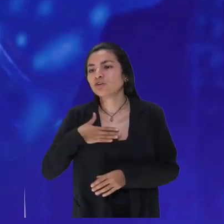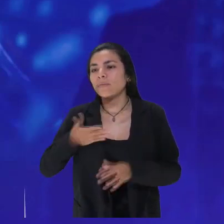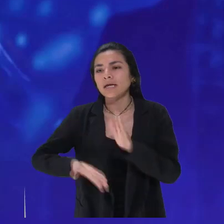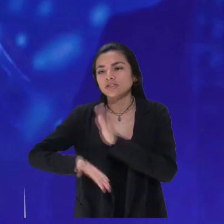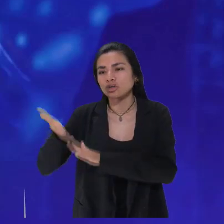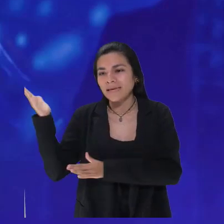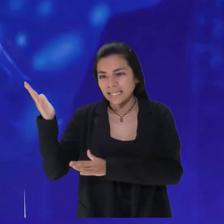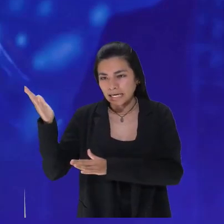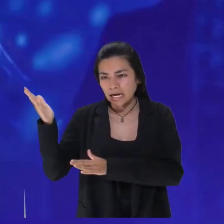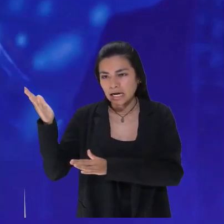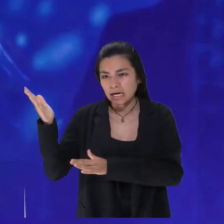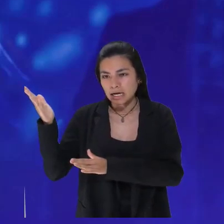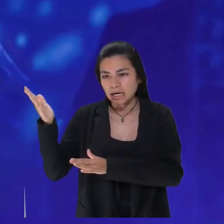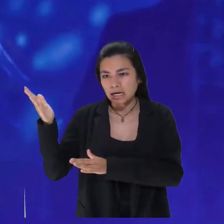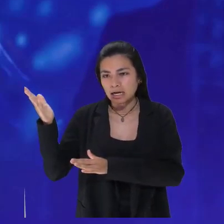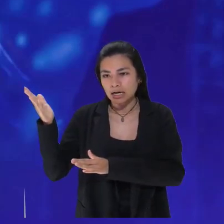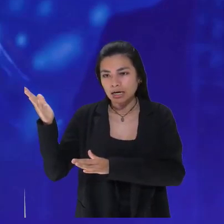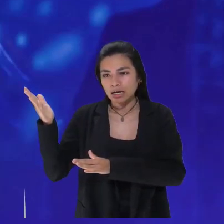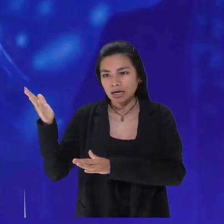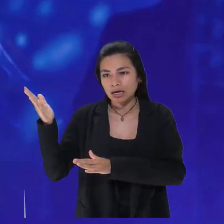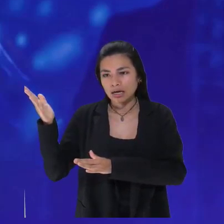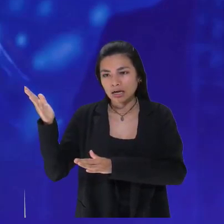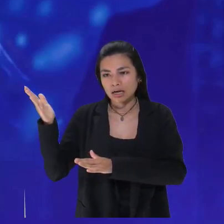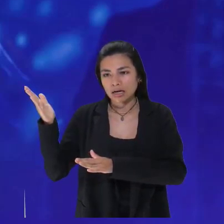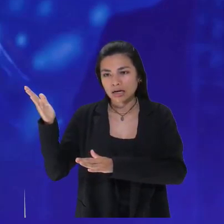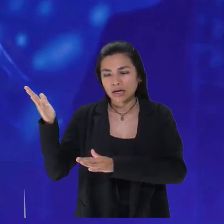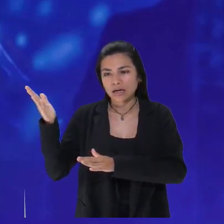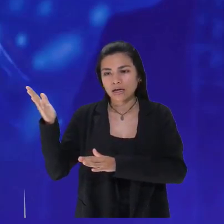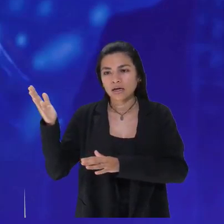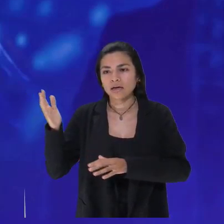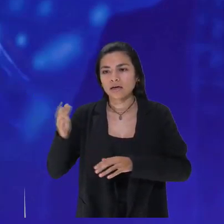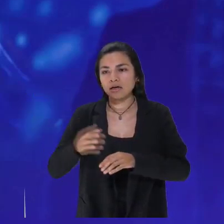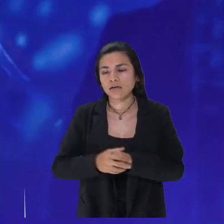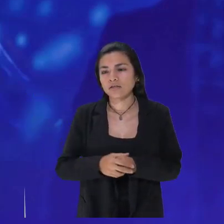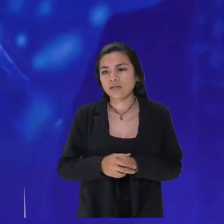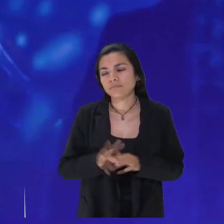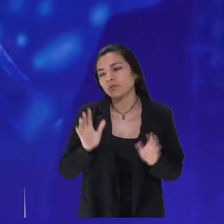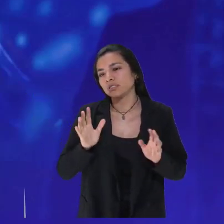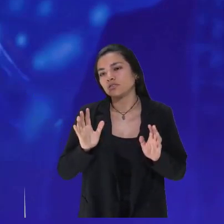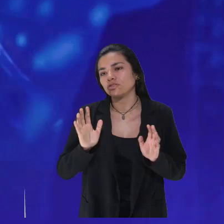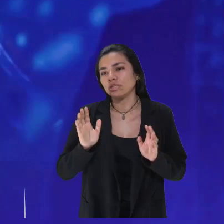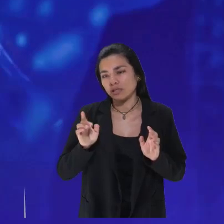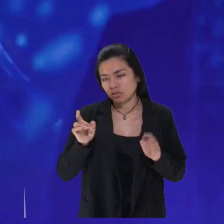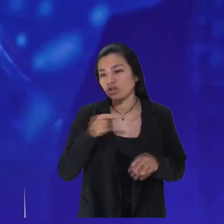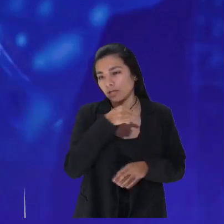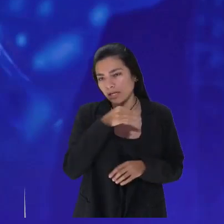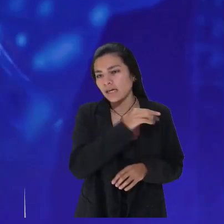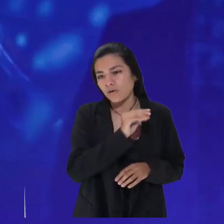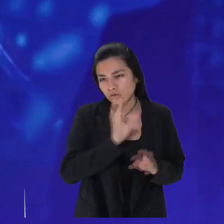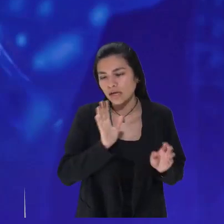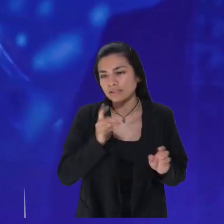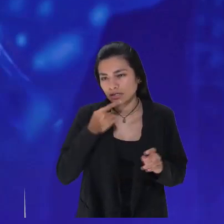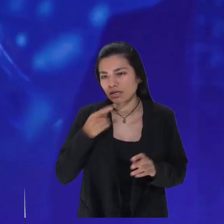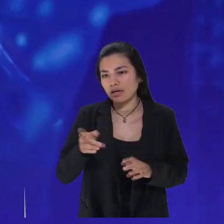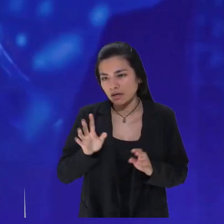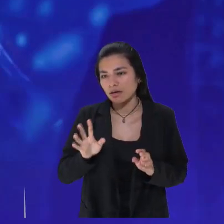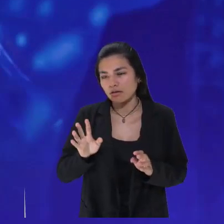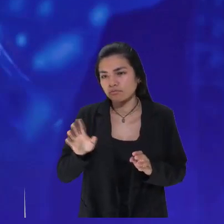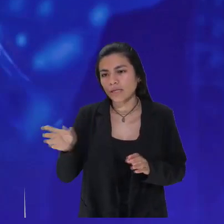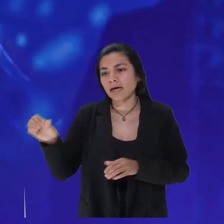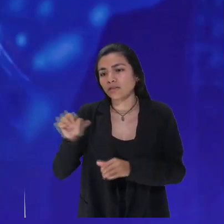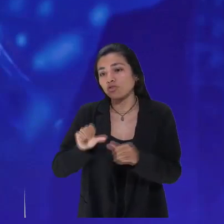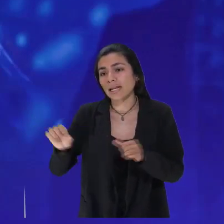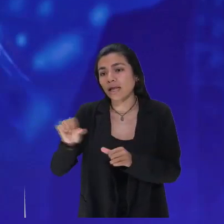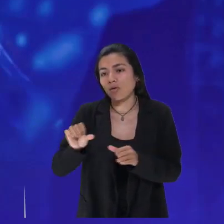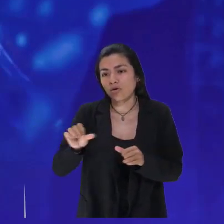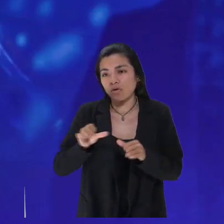es que en la transmisión se corre un poquito ahí la transmisión. Aquí empezamos la cirugía. Nuestro cirujano nos está dando